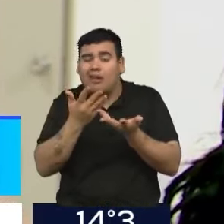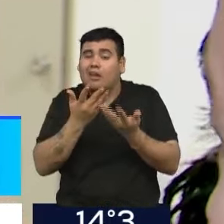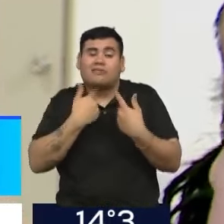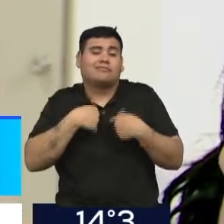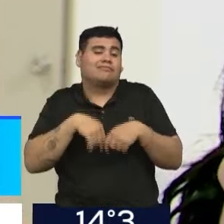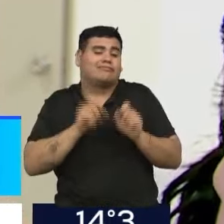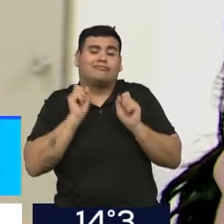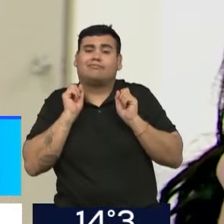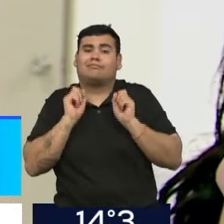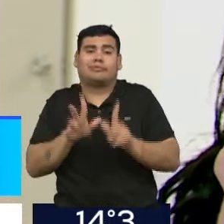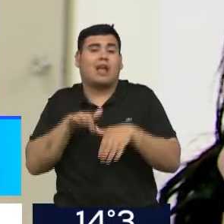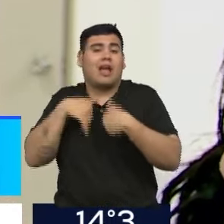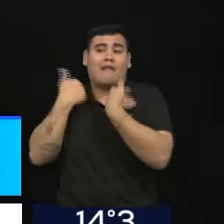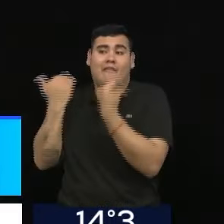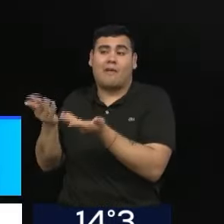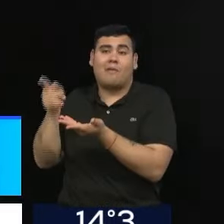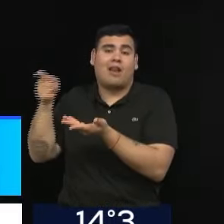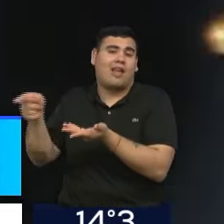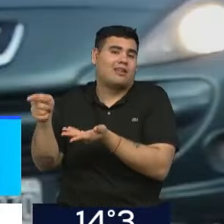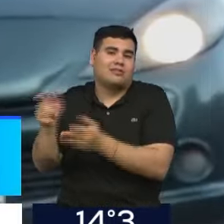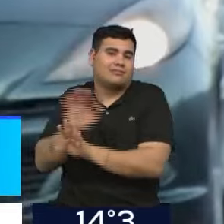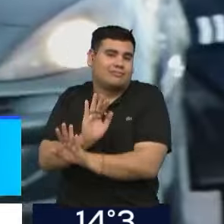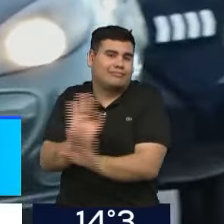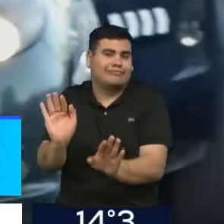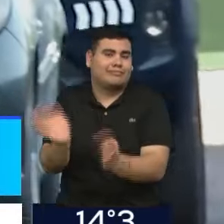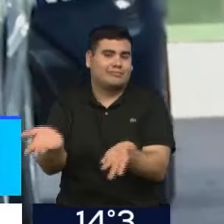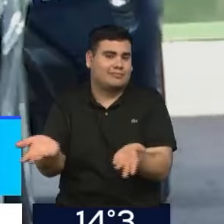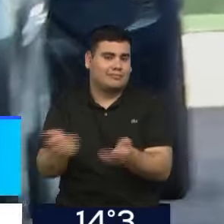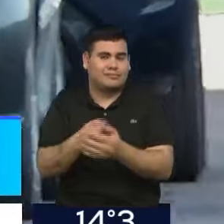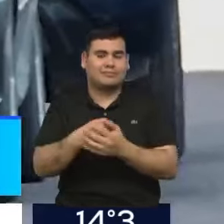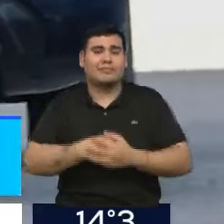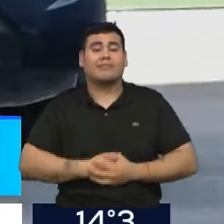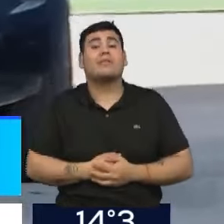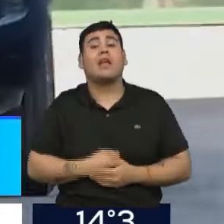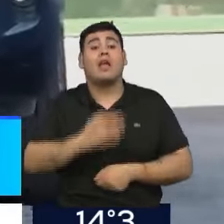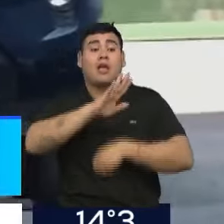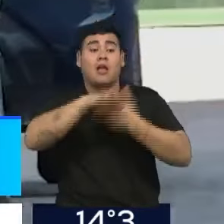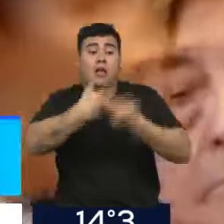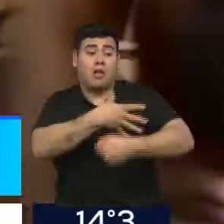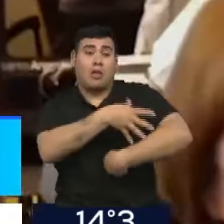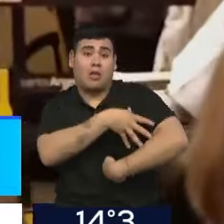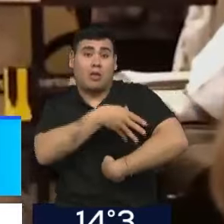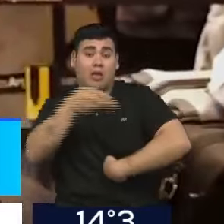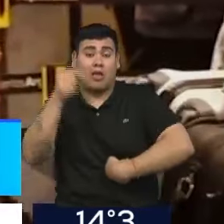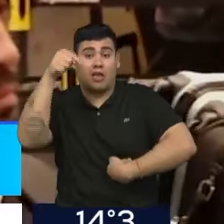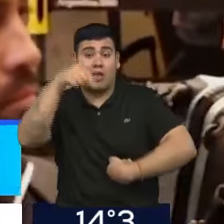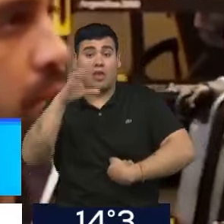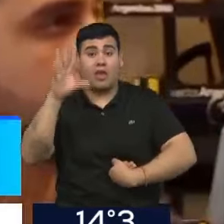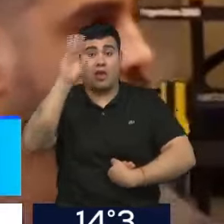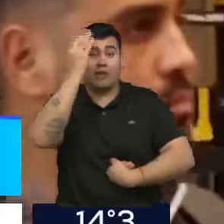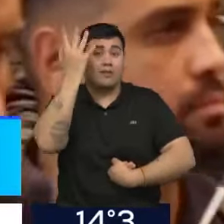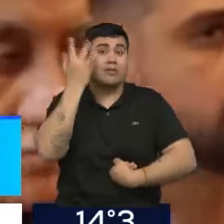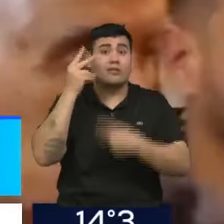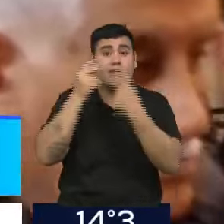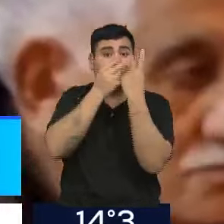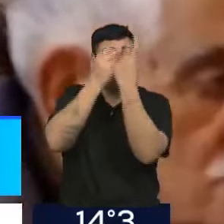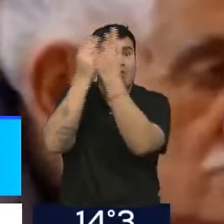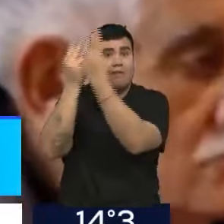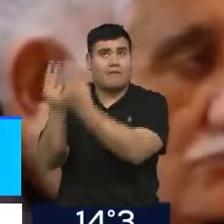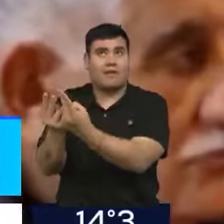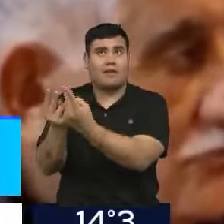echada a favor de la inocencia de los jugadores. De hecho, los rugbyers franceses parten esta misma noche a París en un vuelo de Air